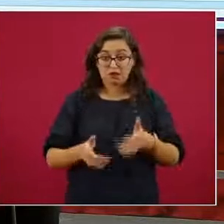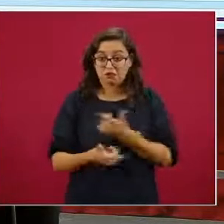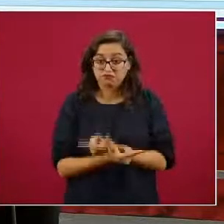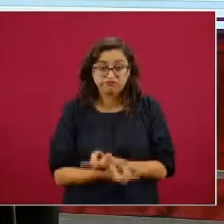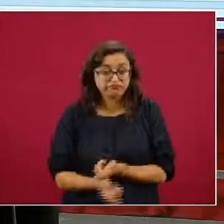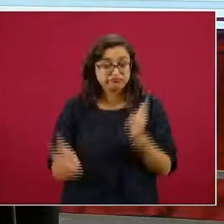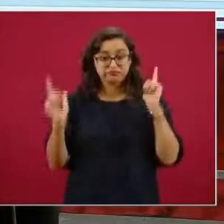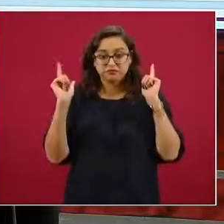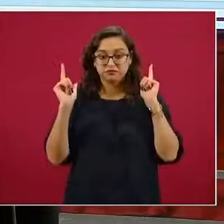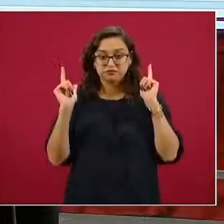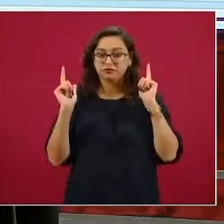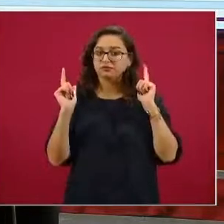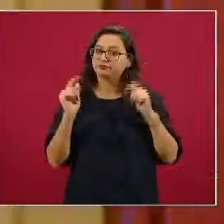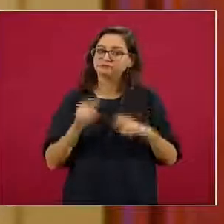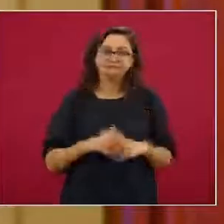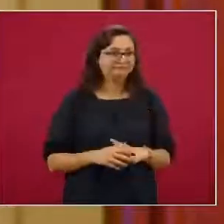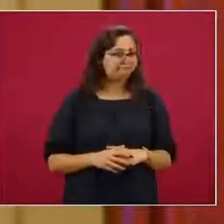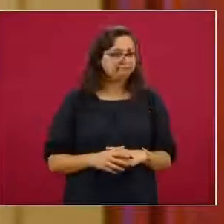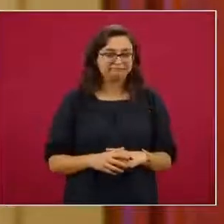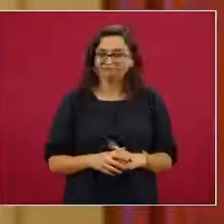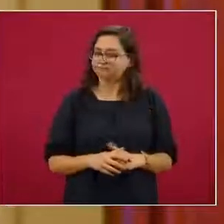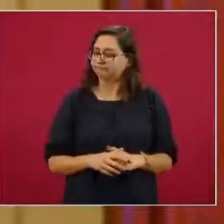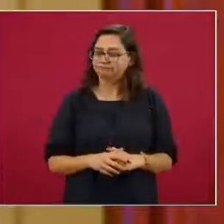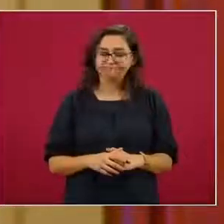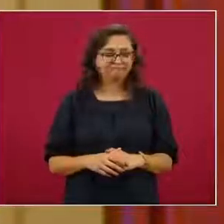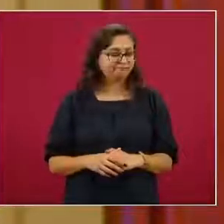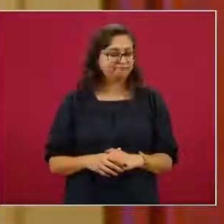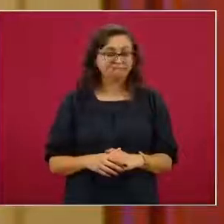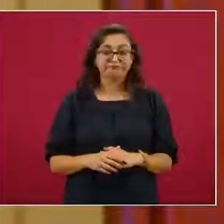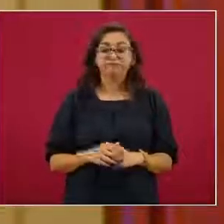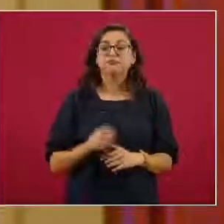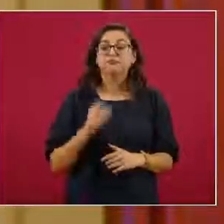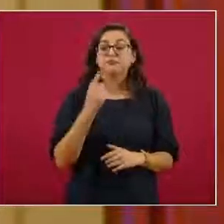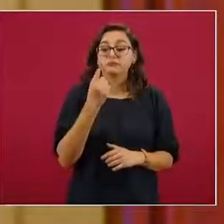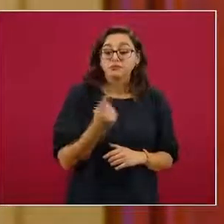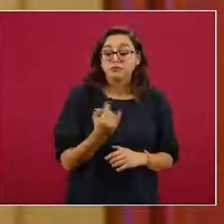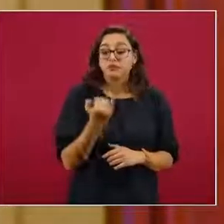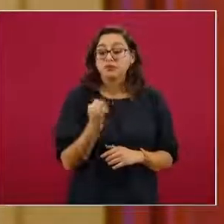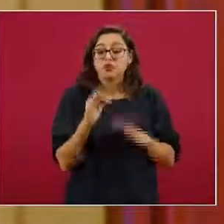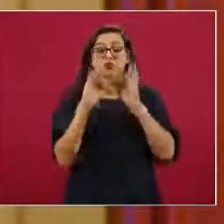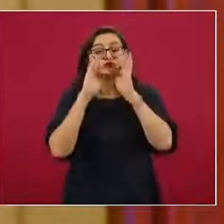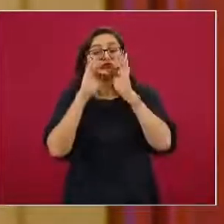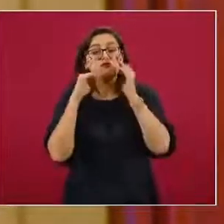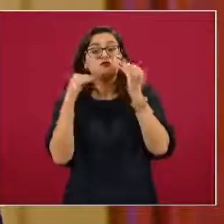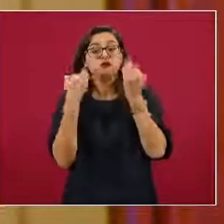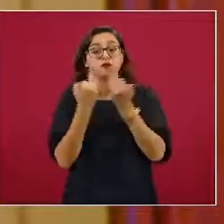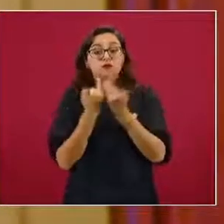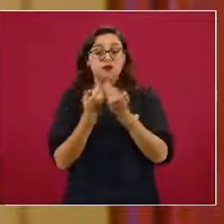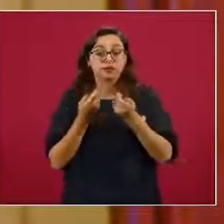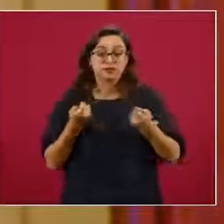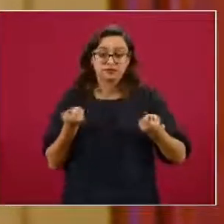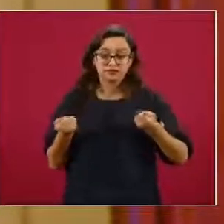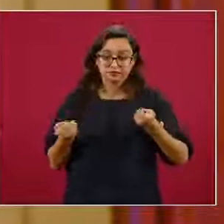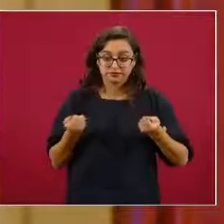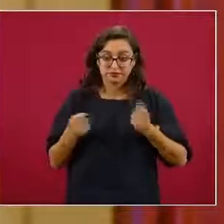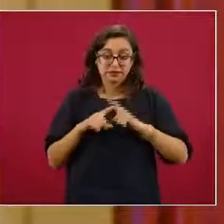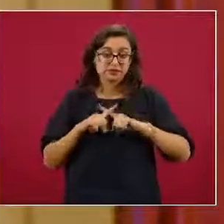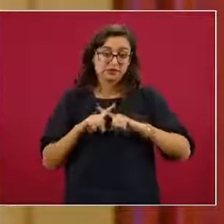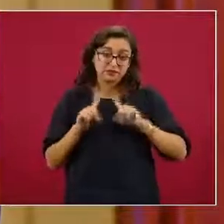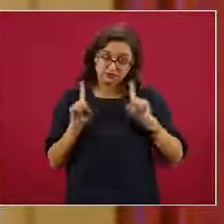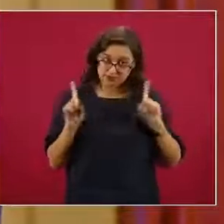de mitigación comunitaria. No es el caso. A partir de ahí cambió la modalidad de la misma